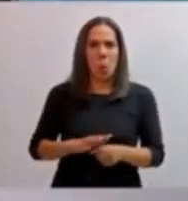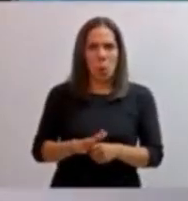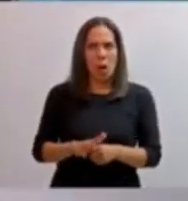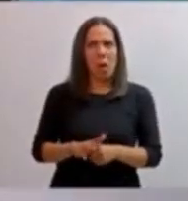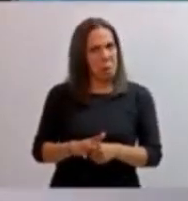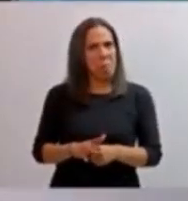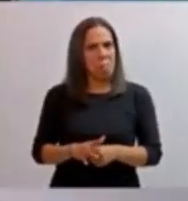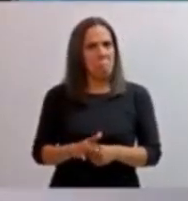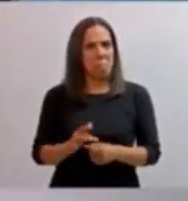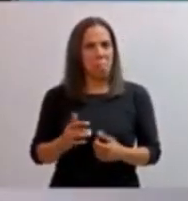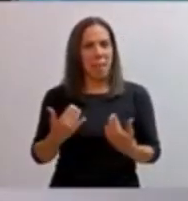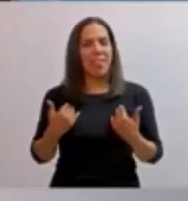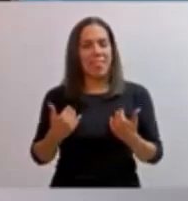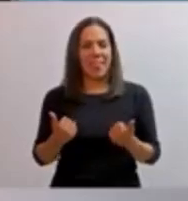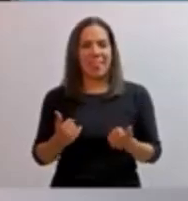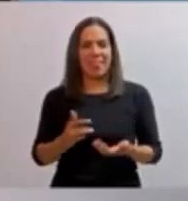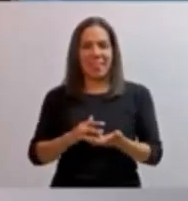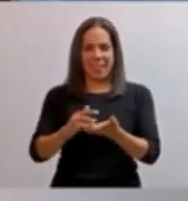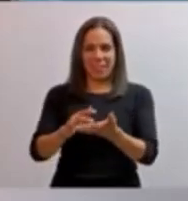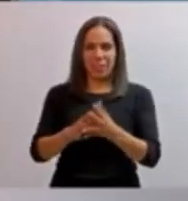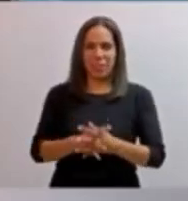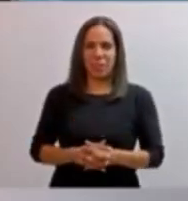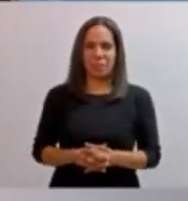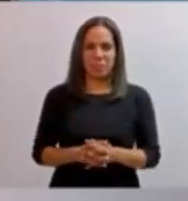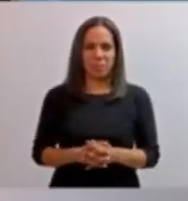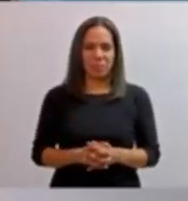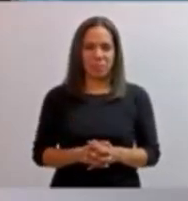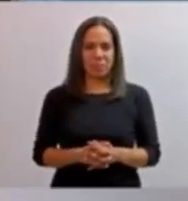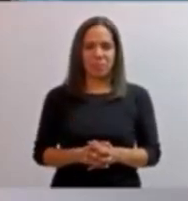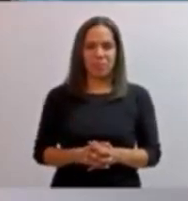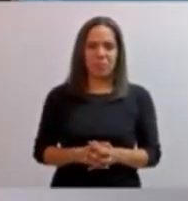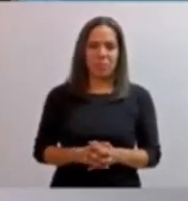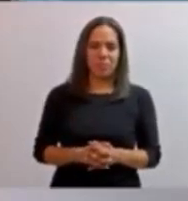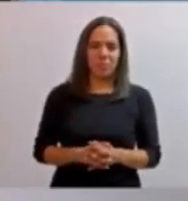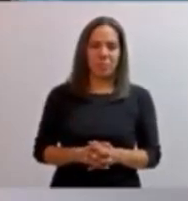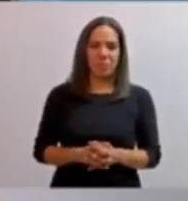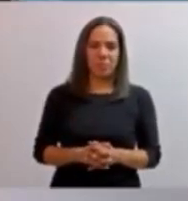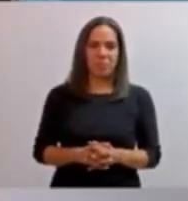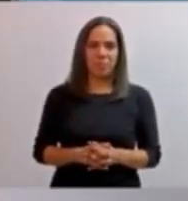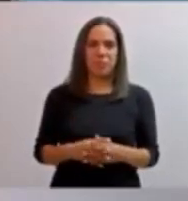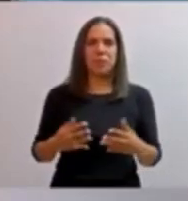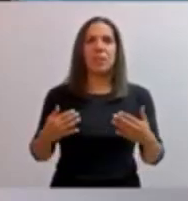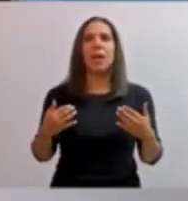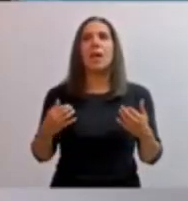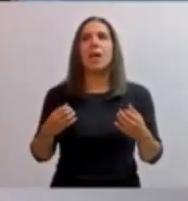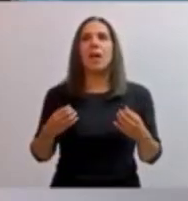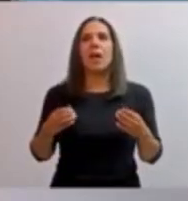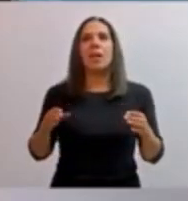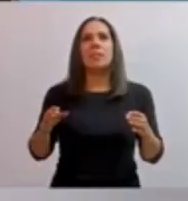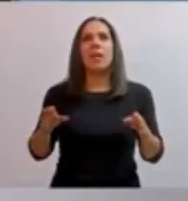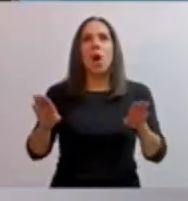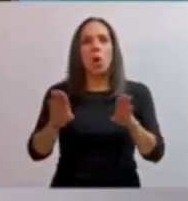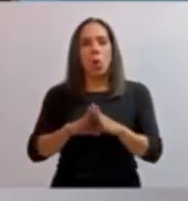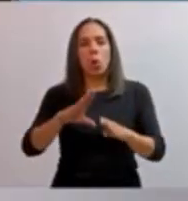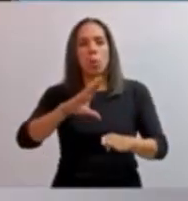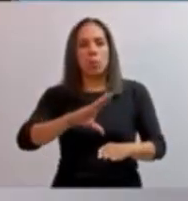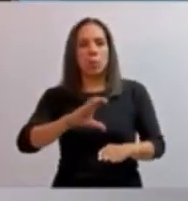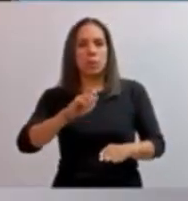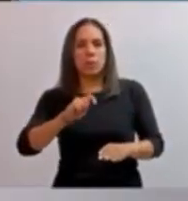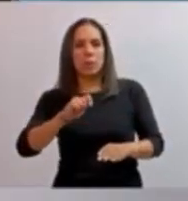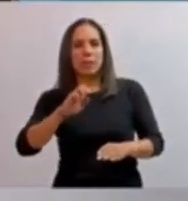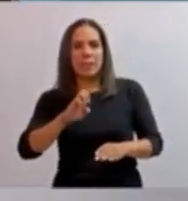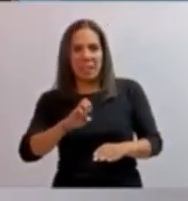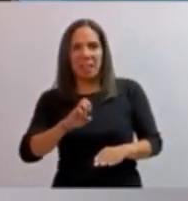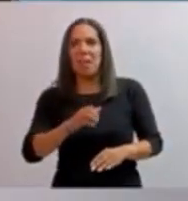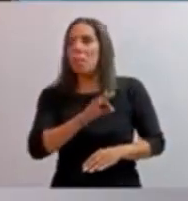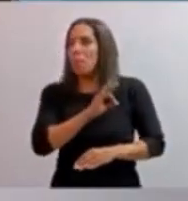lo que estaba mencionando la maestra Irene, de cómo en el Consejo Técnico se puede convertir en un